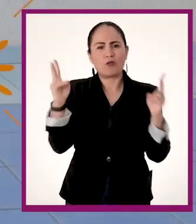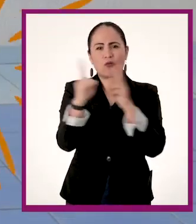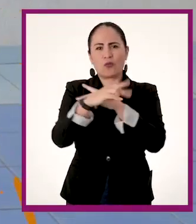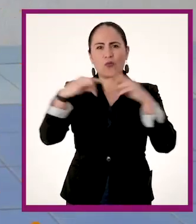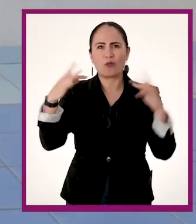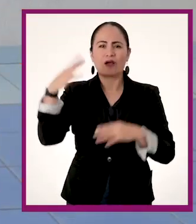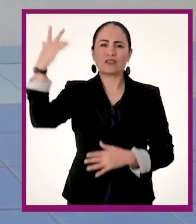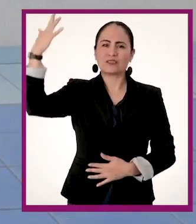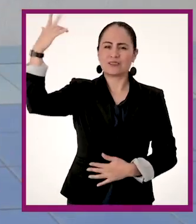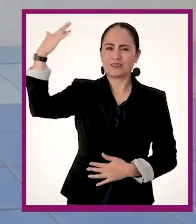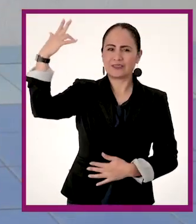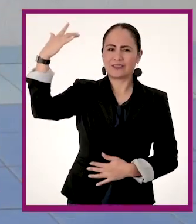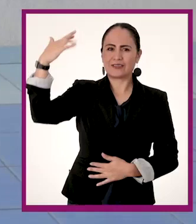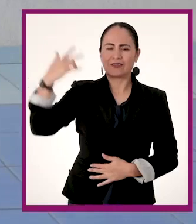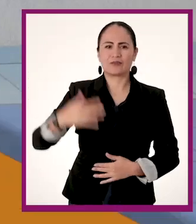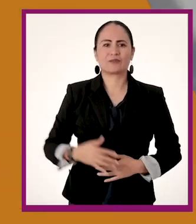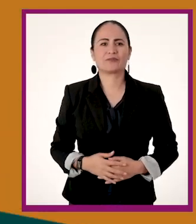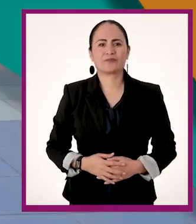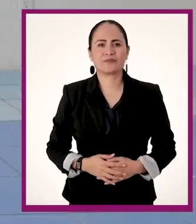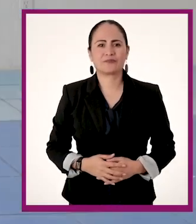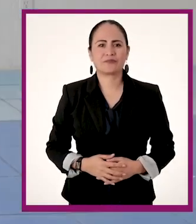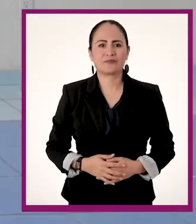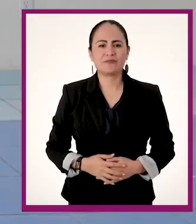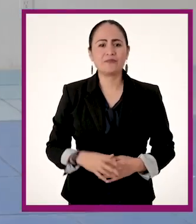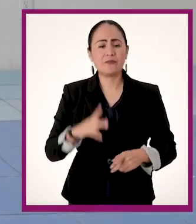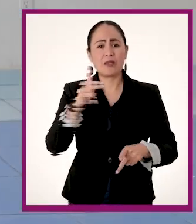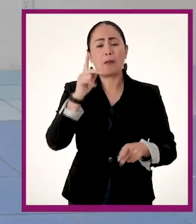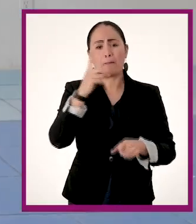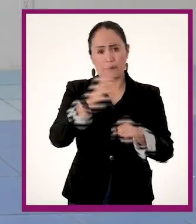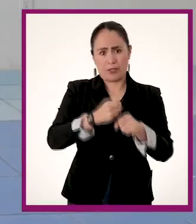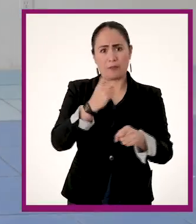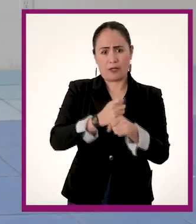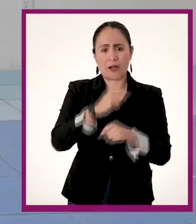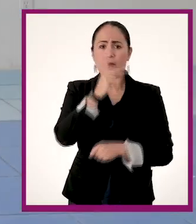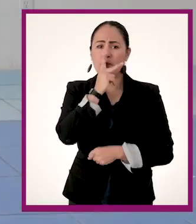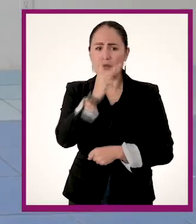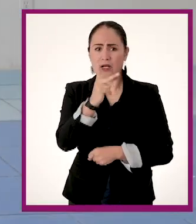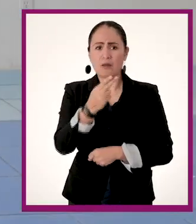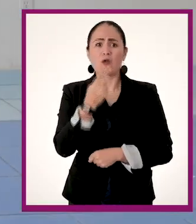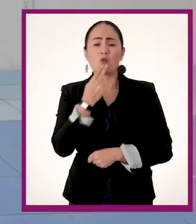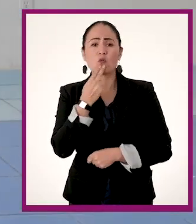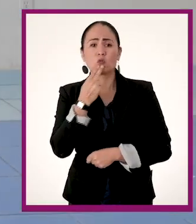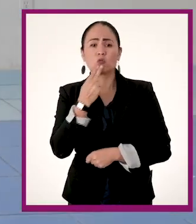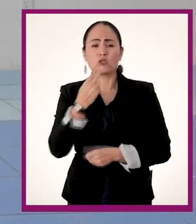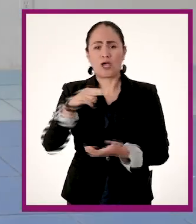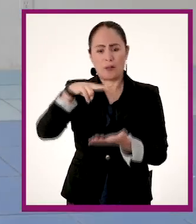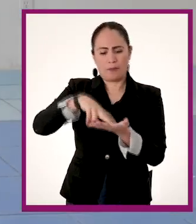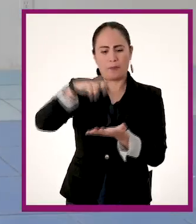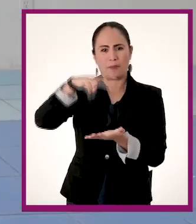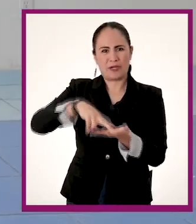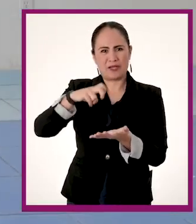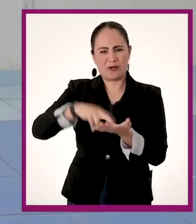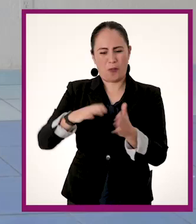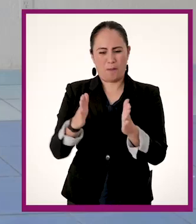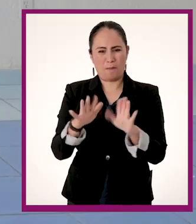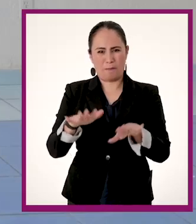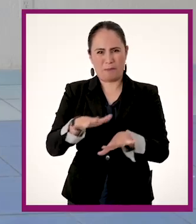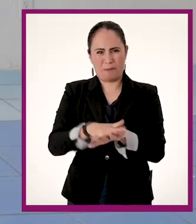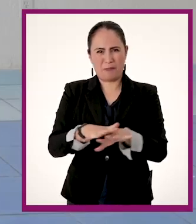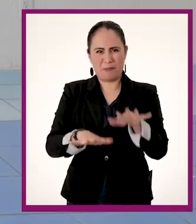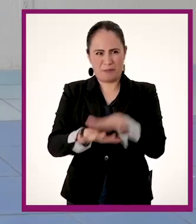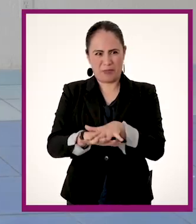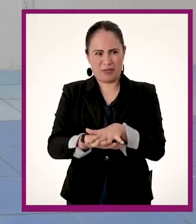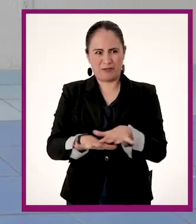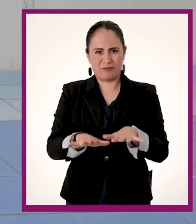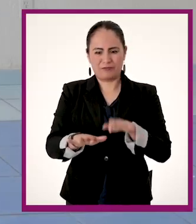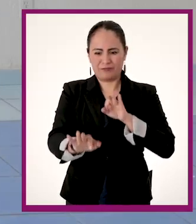en verano por el calor. En la primera frase vamos a utilizar brinquitos con golpes de pies,